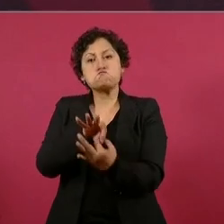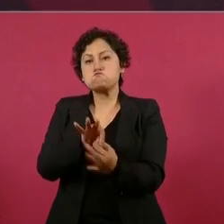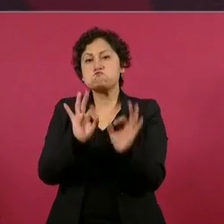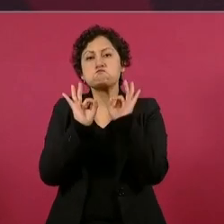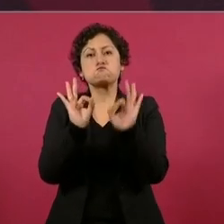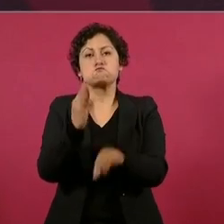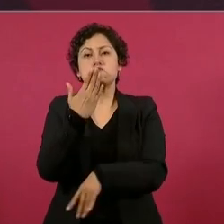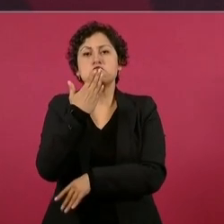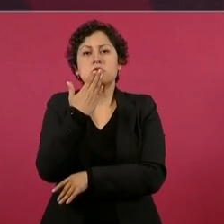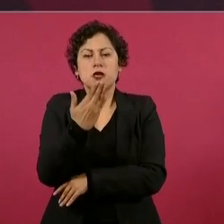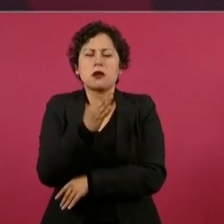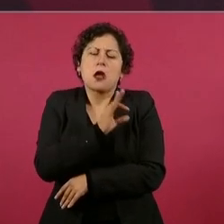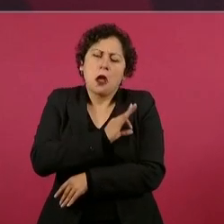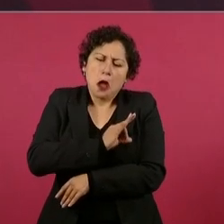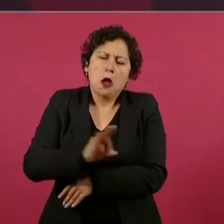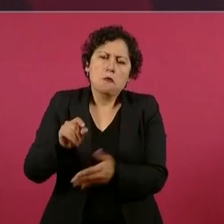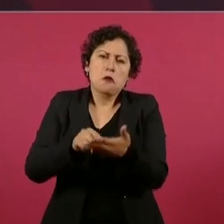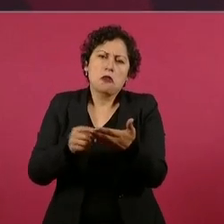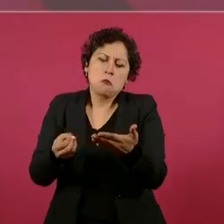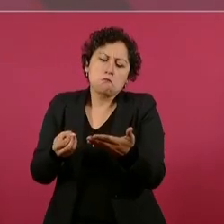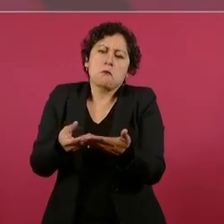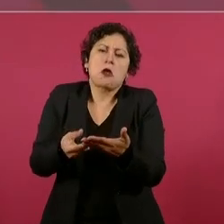por seguridad.